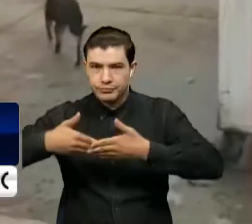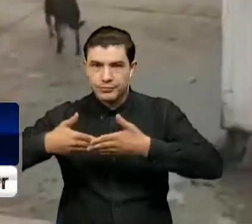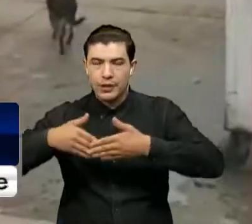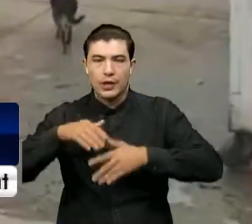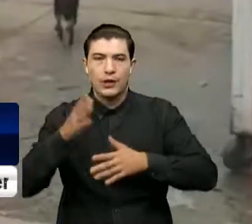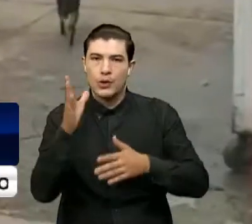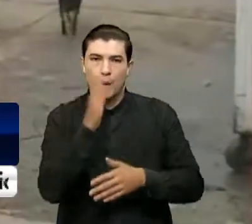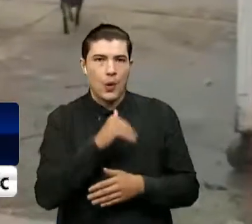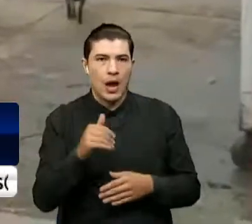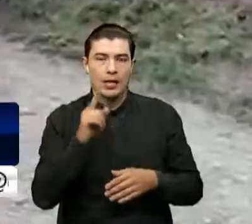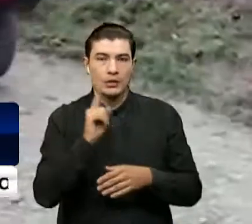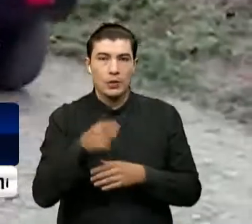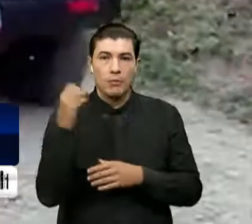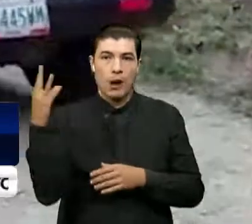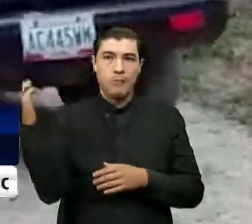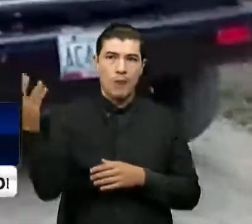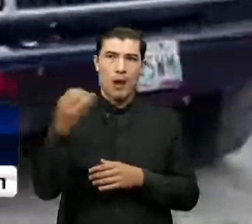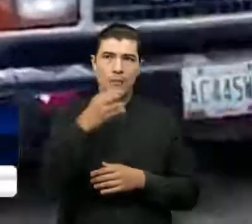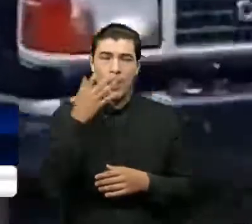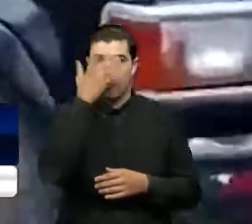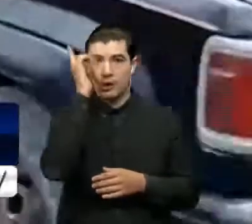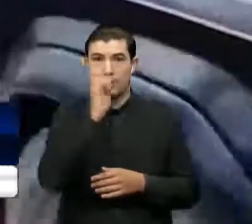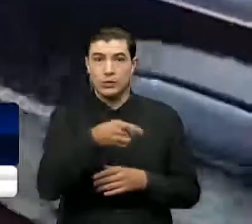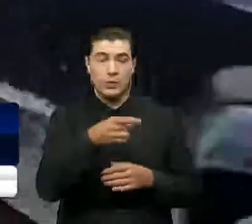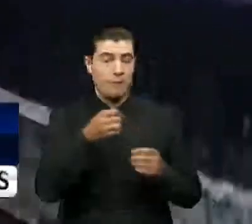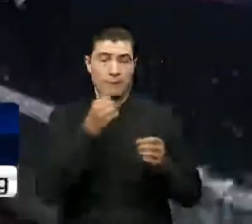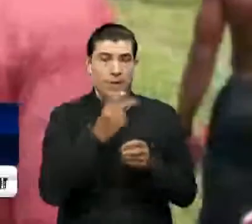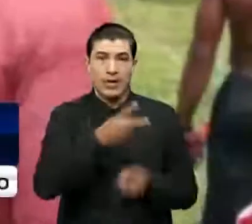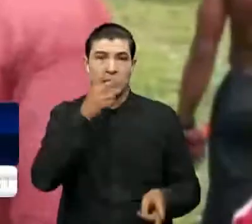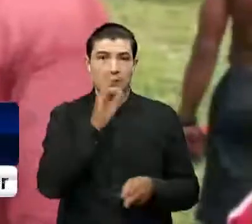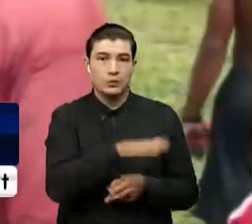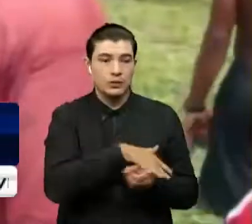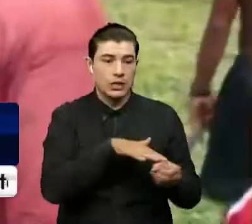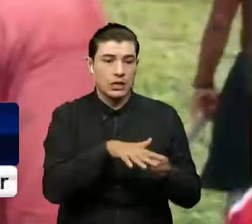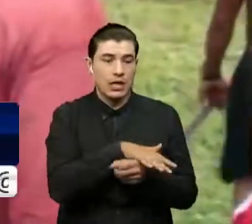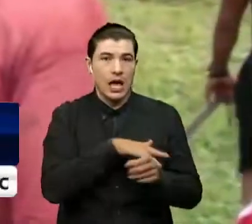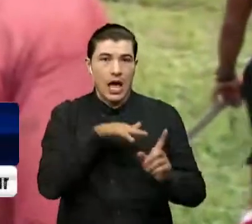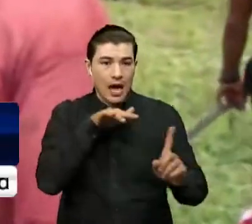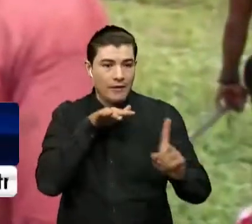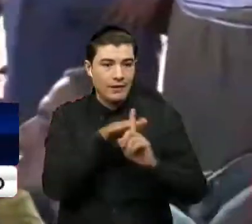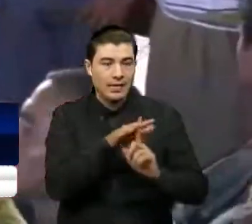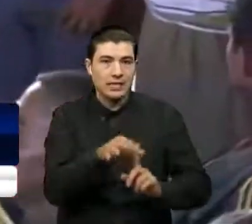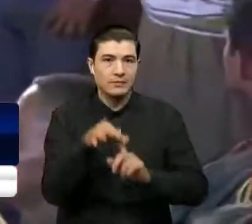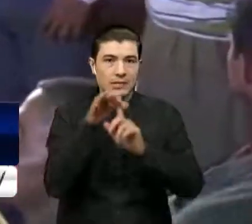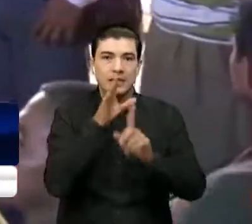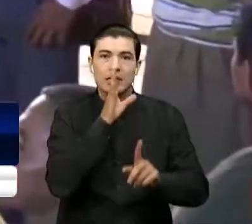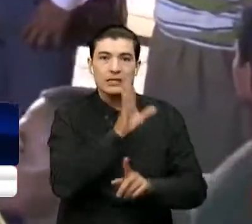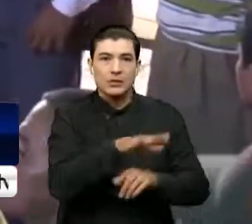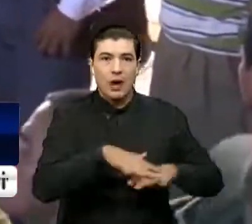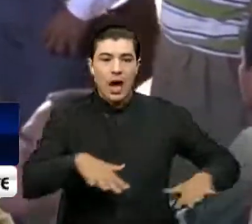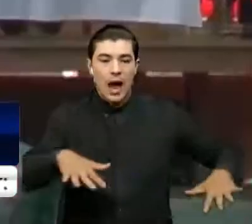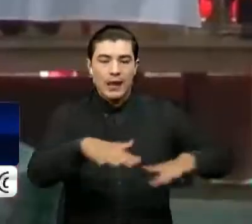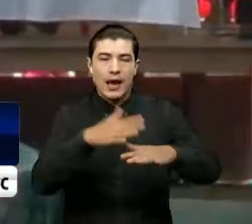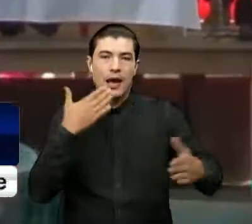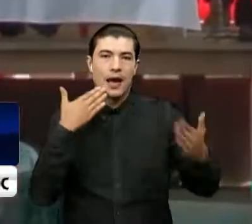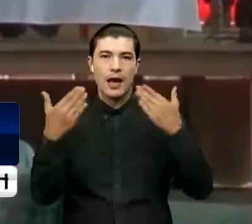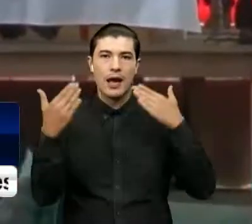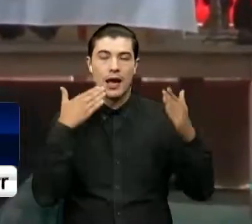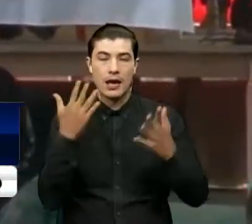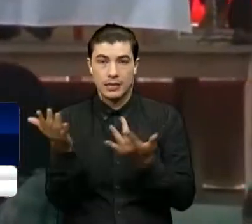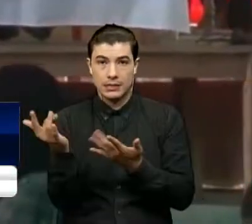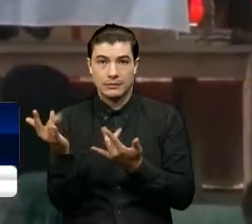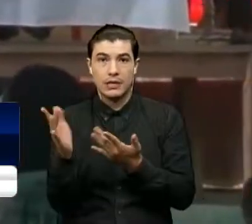desplazamiento de las ambulancias por el riesgo que representa esta situación que afecta en especial a la población en zona rural se espera